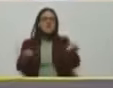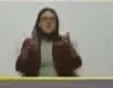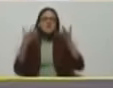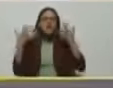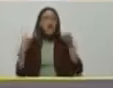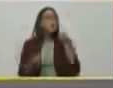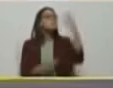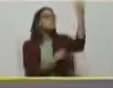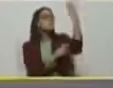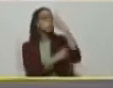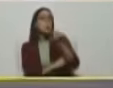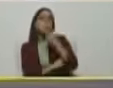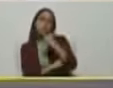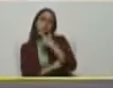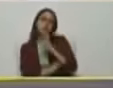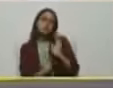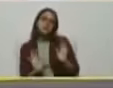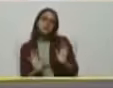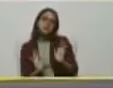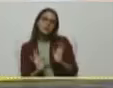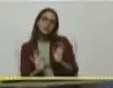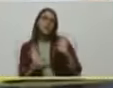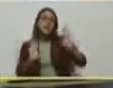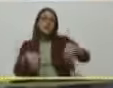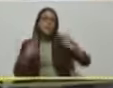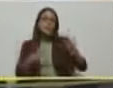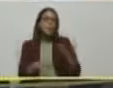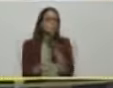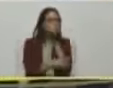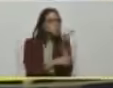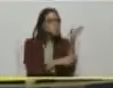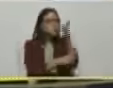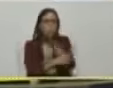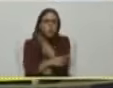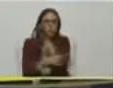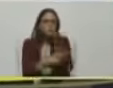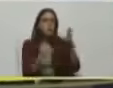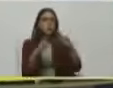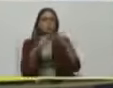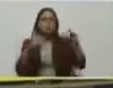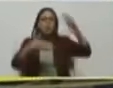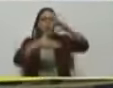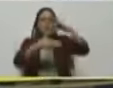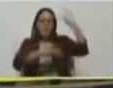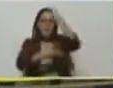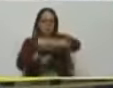sol, después recorrió toda la América.